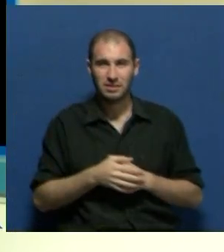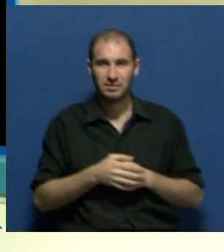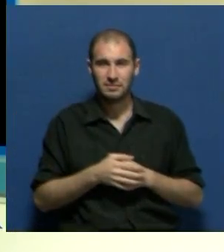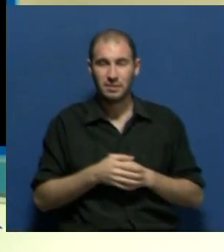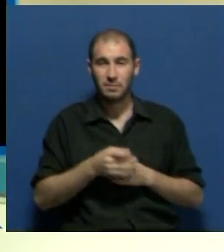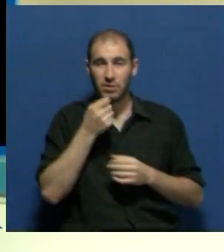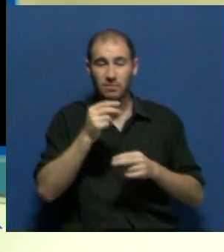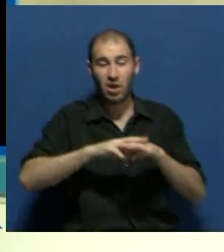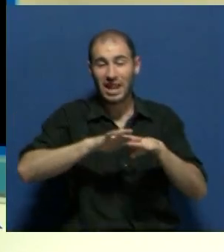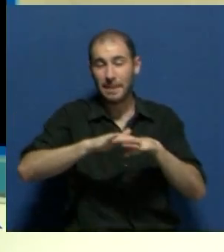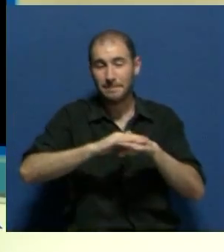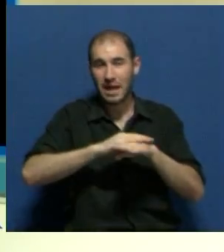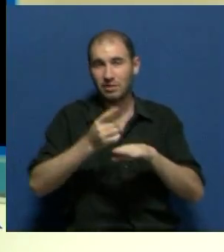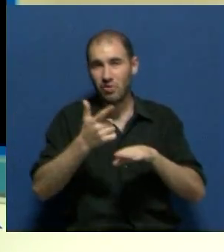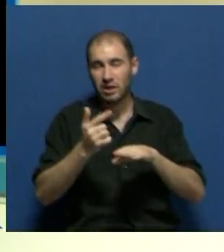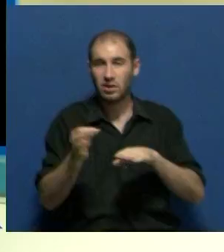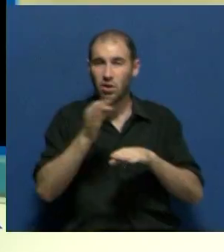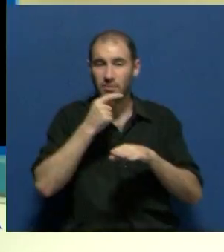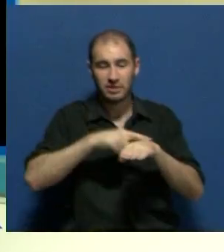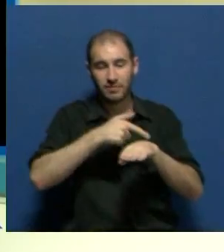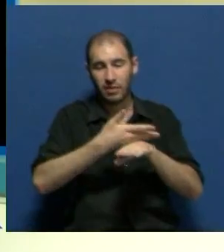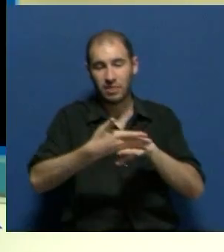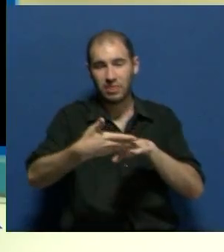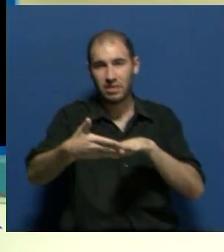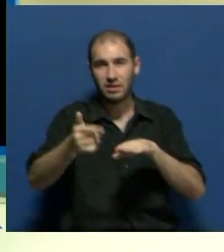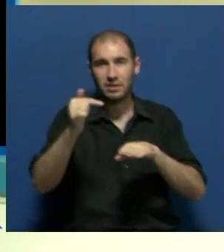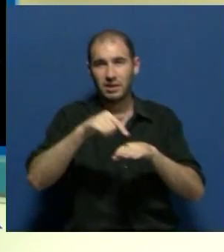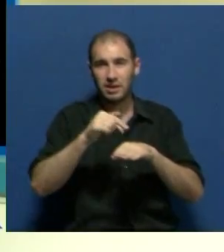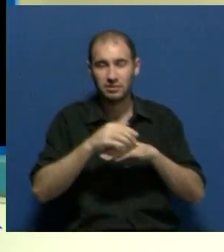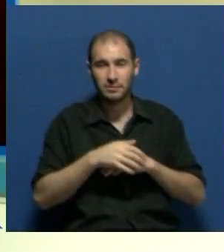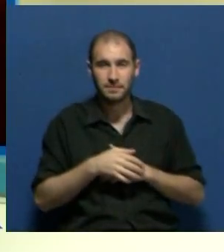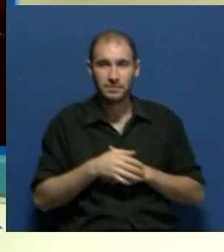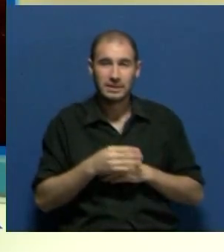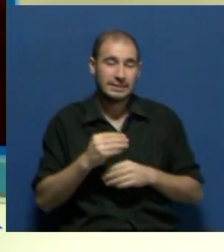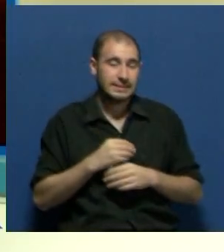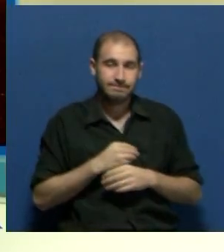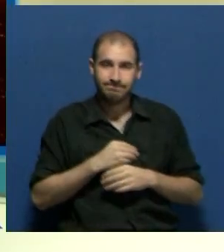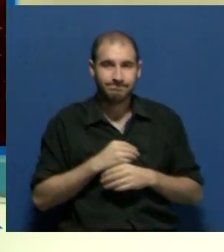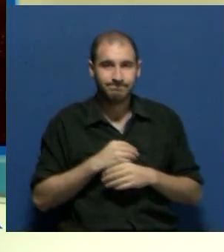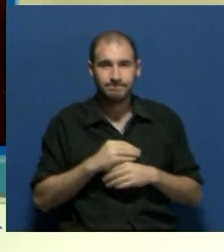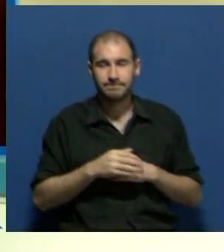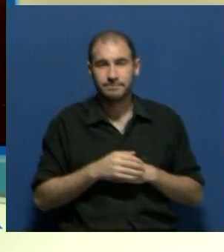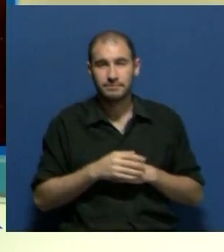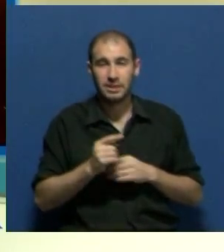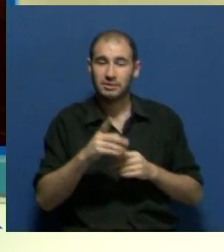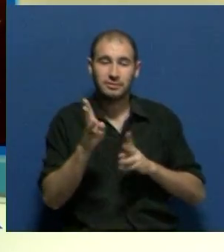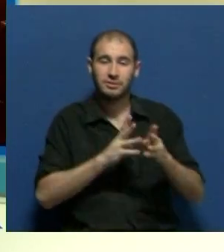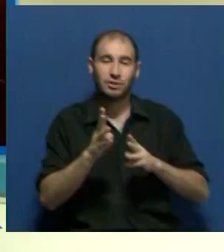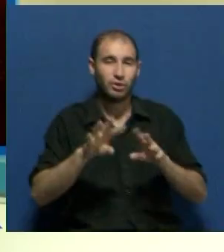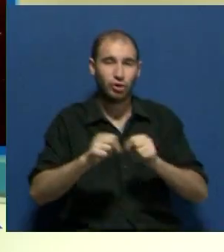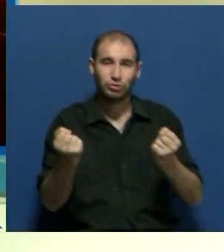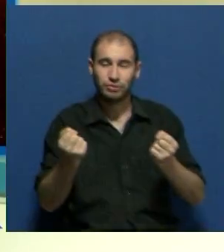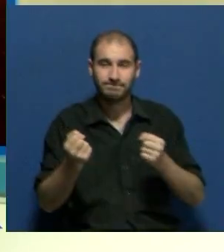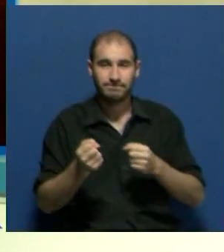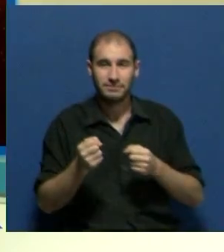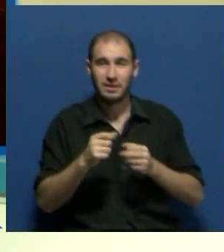que si no se limpia o al correr de los tiempos, esto va a suceder que lamentablemente deje de funcionar. O sea, claro, va a llegar un